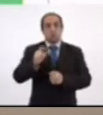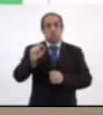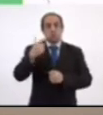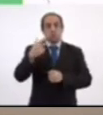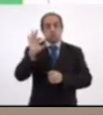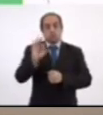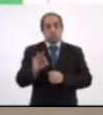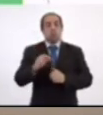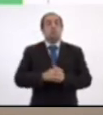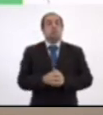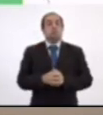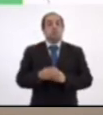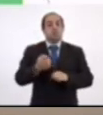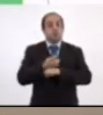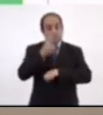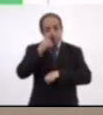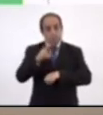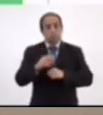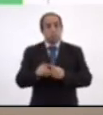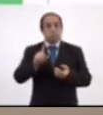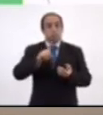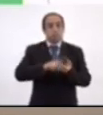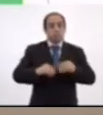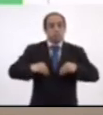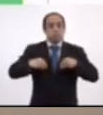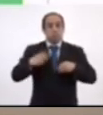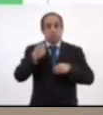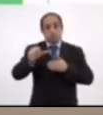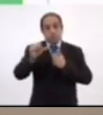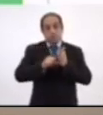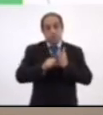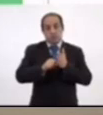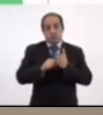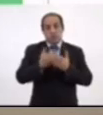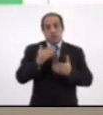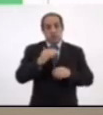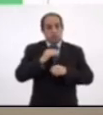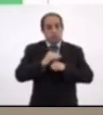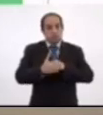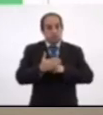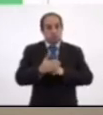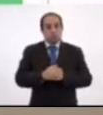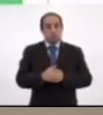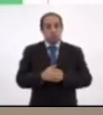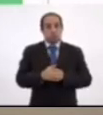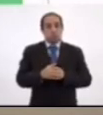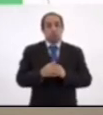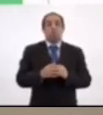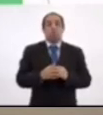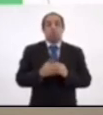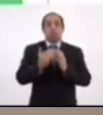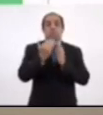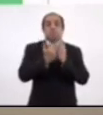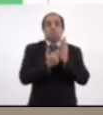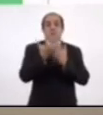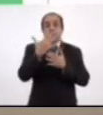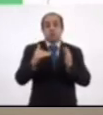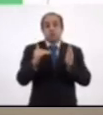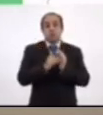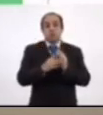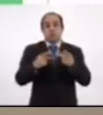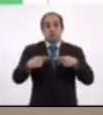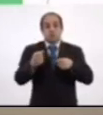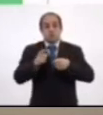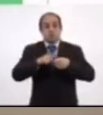México. Entonces, si este mes cierra sin ningún dato atípico en los siguientes 2 días, vamos a terminar abajo de los 5,000 ingresos